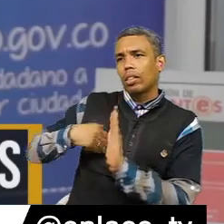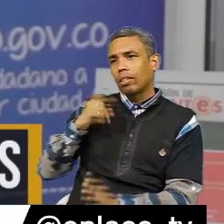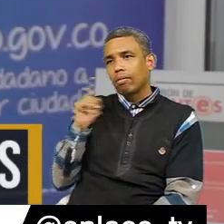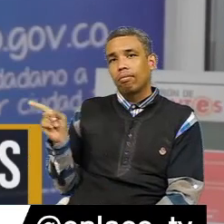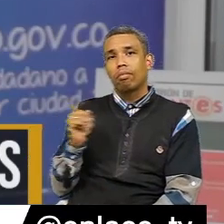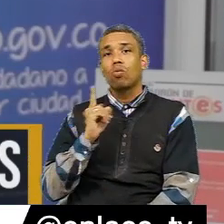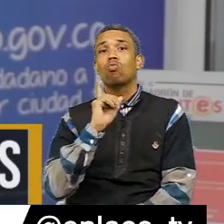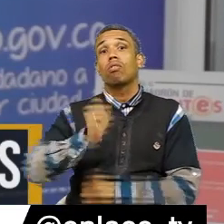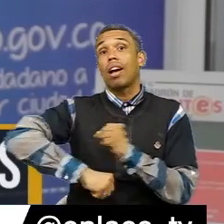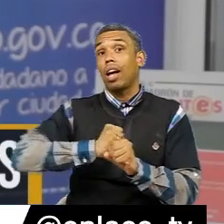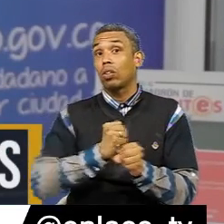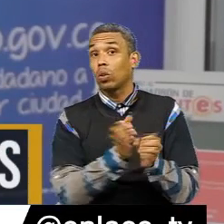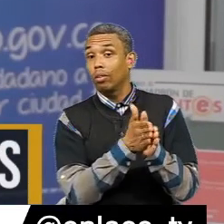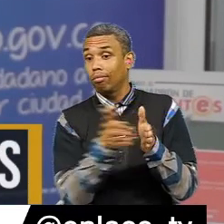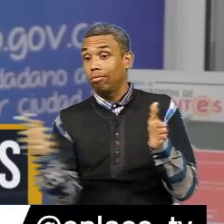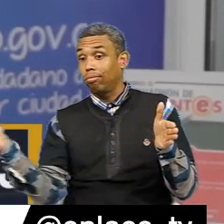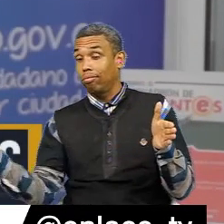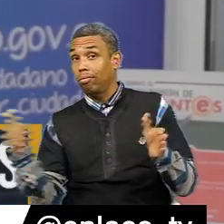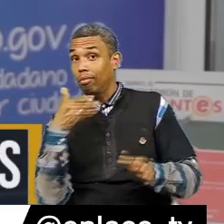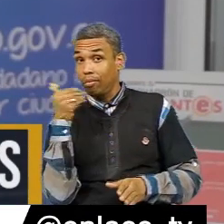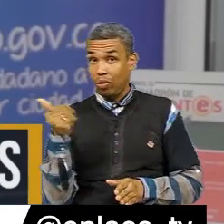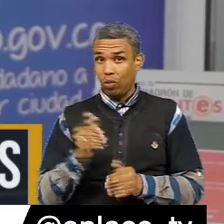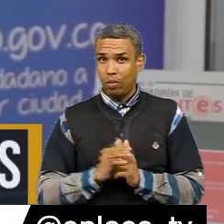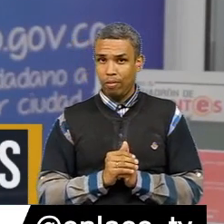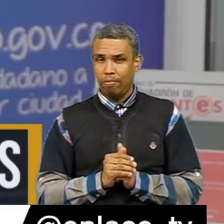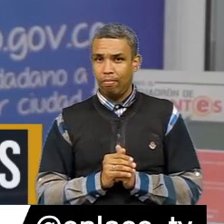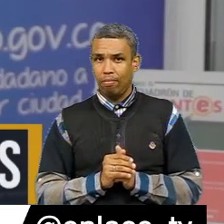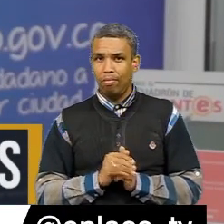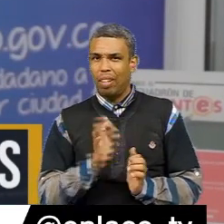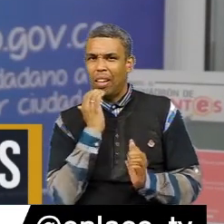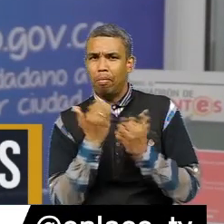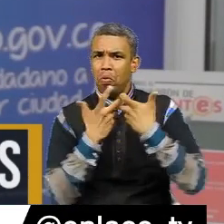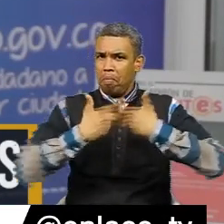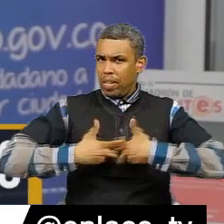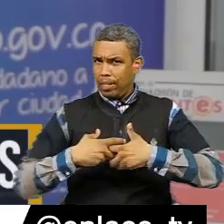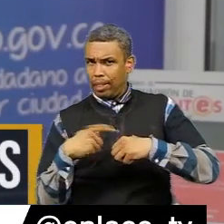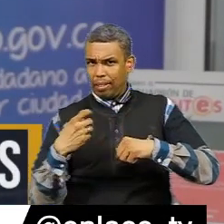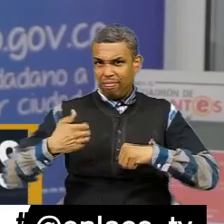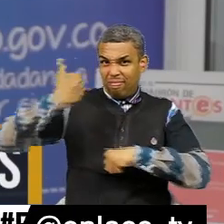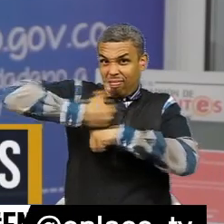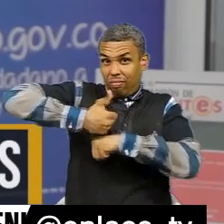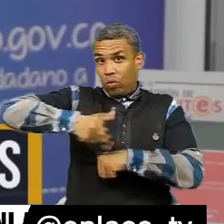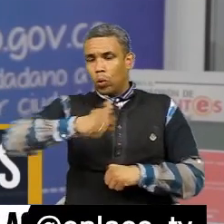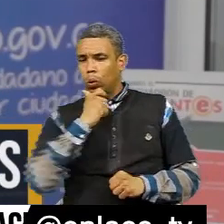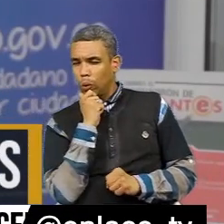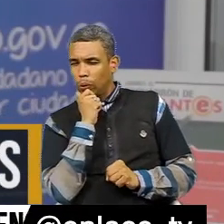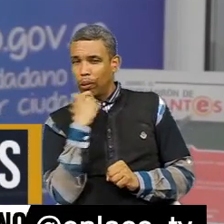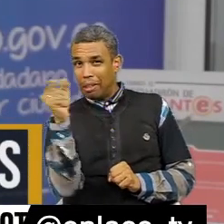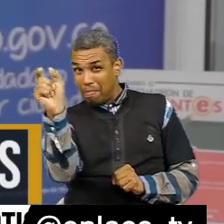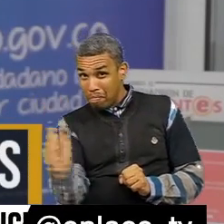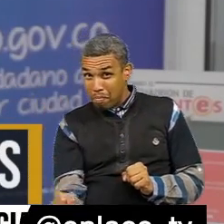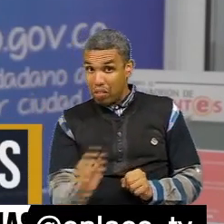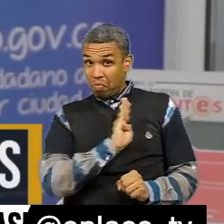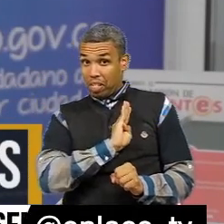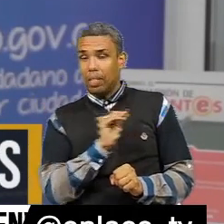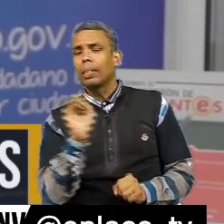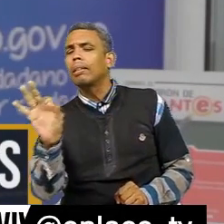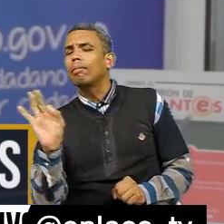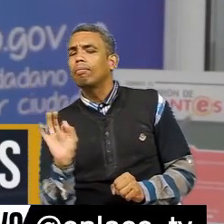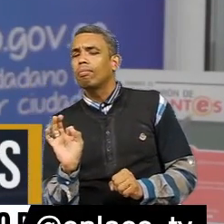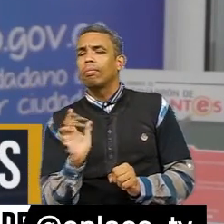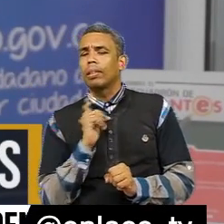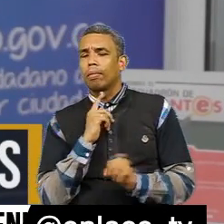6.807.397 pesos. Si usted contrata a un chico que está dentro del programa 40.000 y se acoge a nuestro beneficio, ya no le costaría